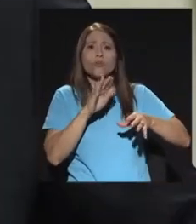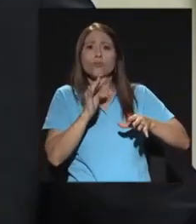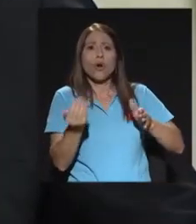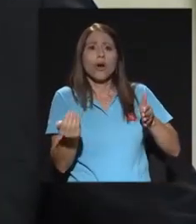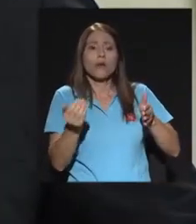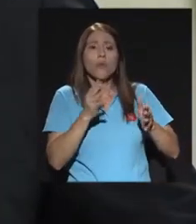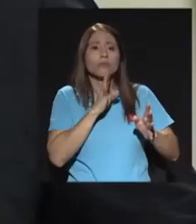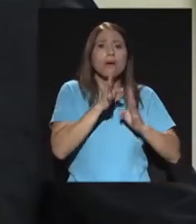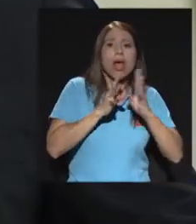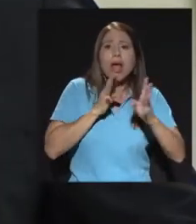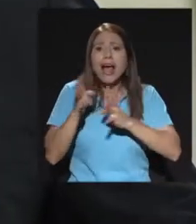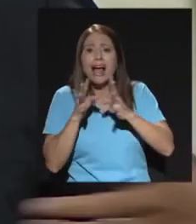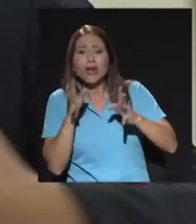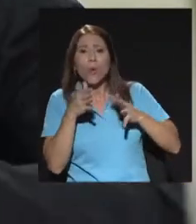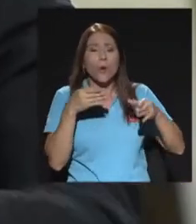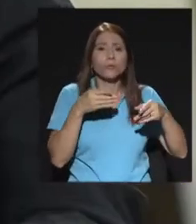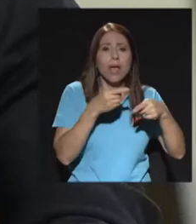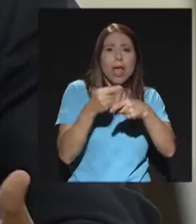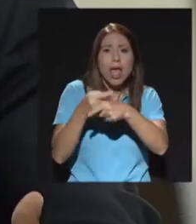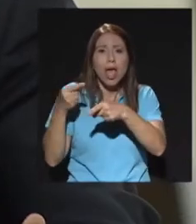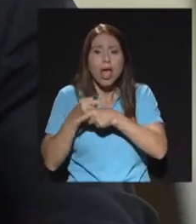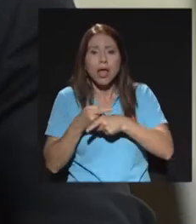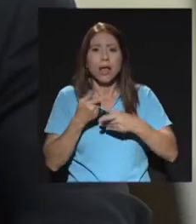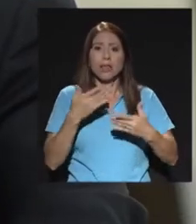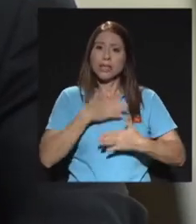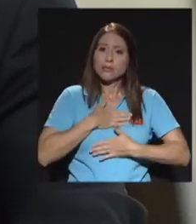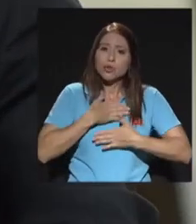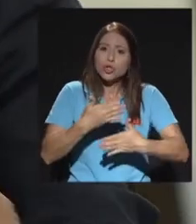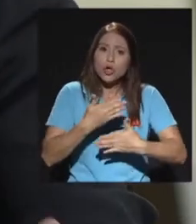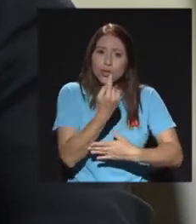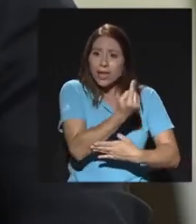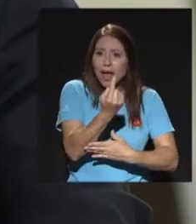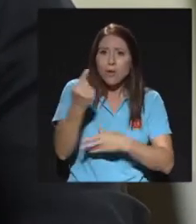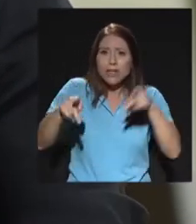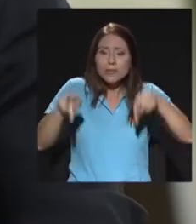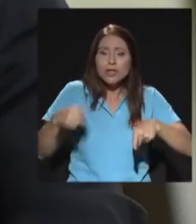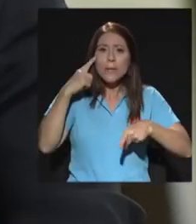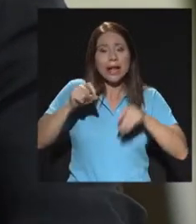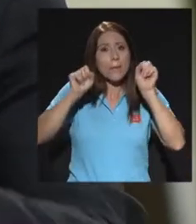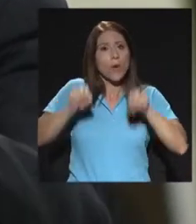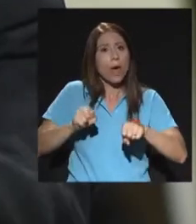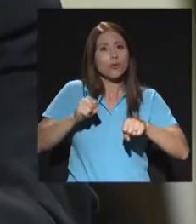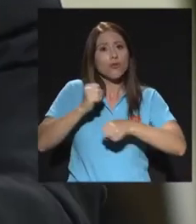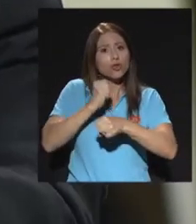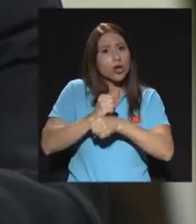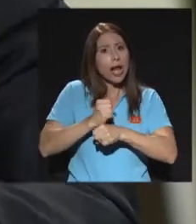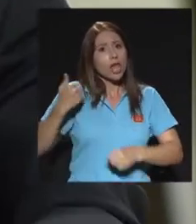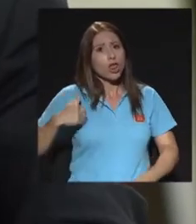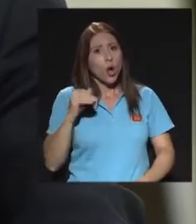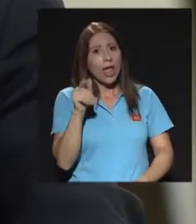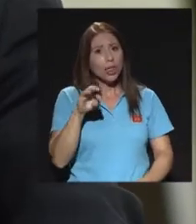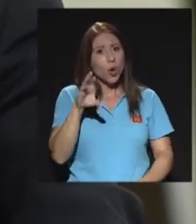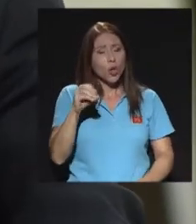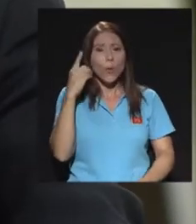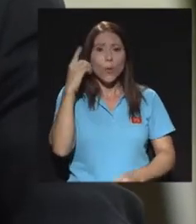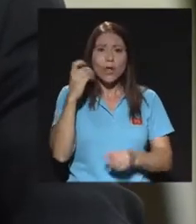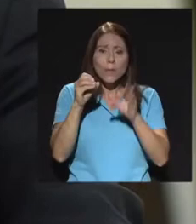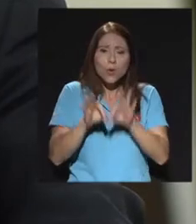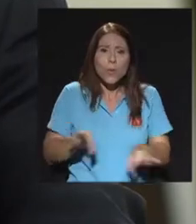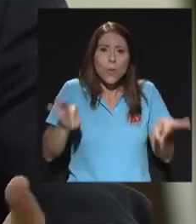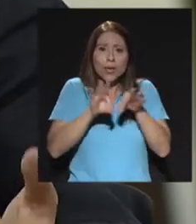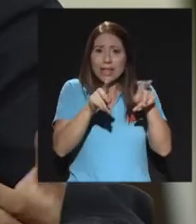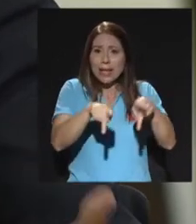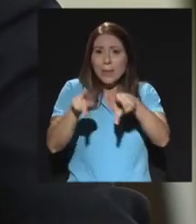atravesándole la disposición que tiene cada una de las personas que vinieron a exponer para que podamos funcionar, don Antonio, porque es muy importante que la ciudadanía comprenda un